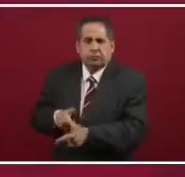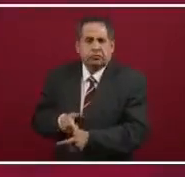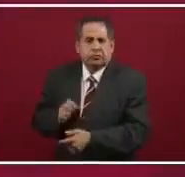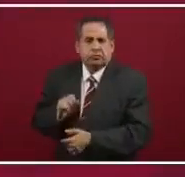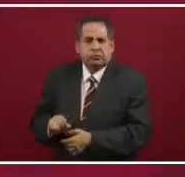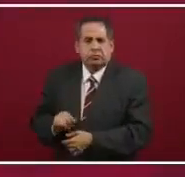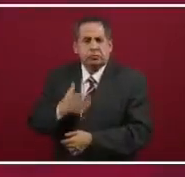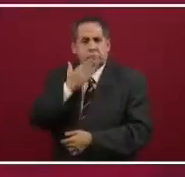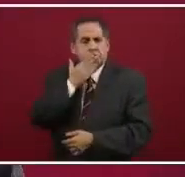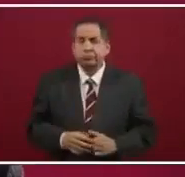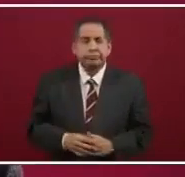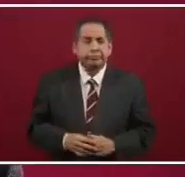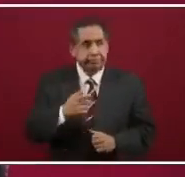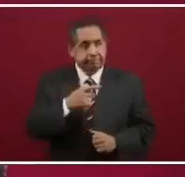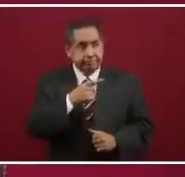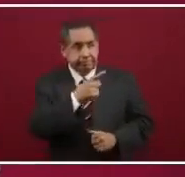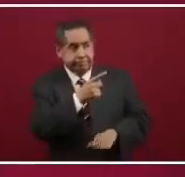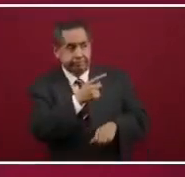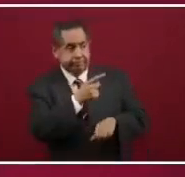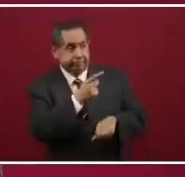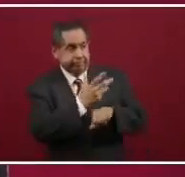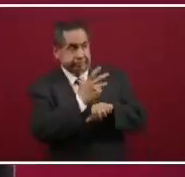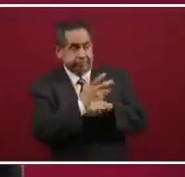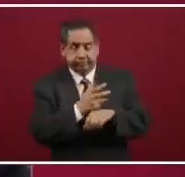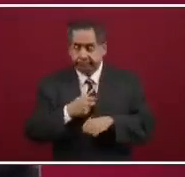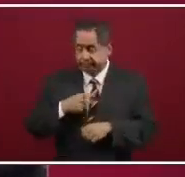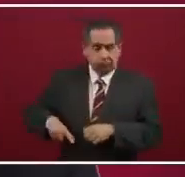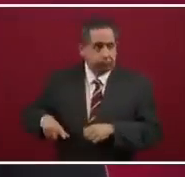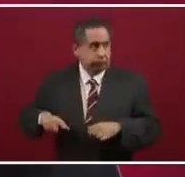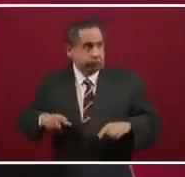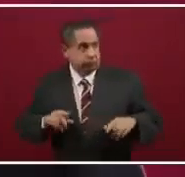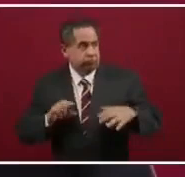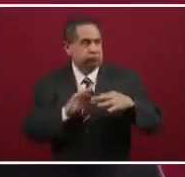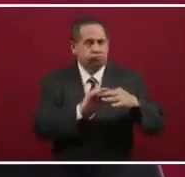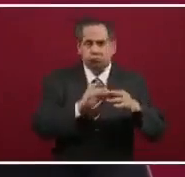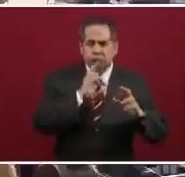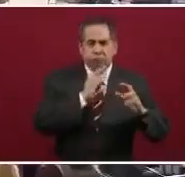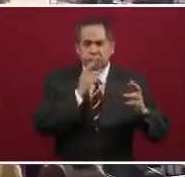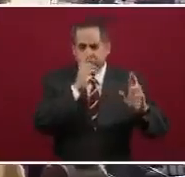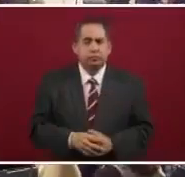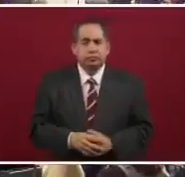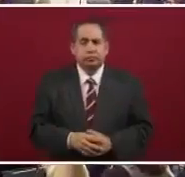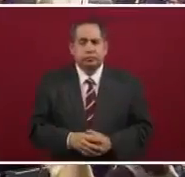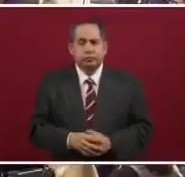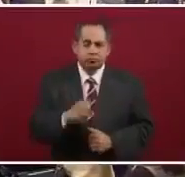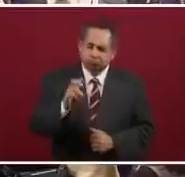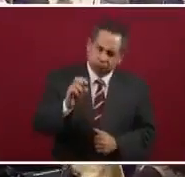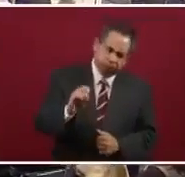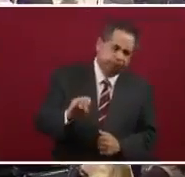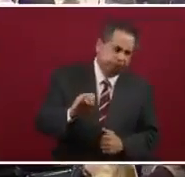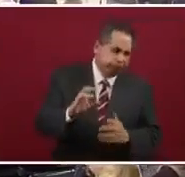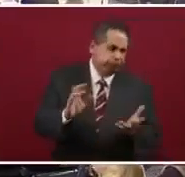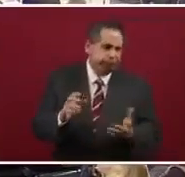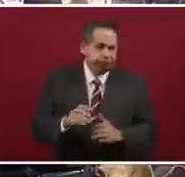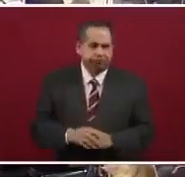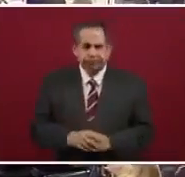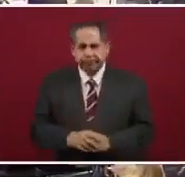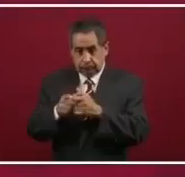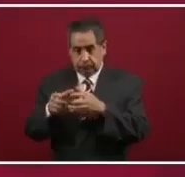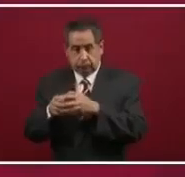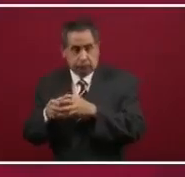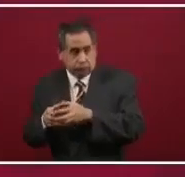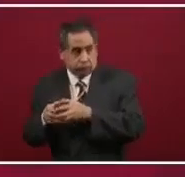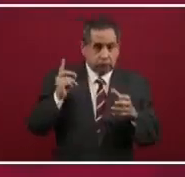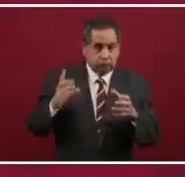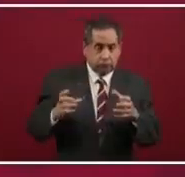mantengamos buenas relaciones entre los pueblos y los gobiernos. Presidente, sí, pero la